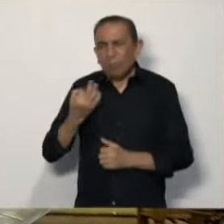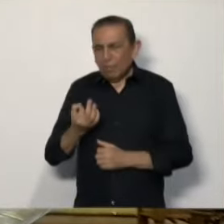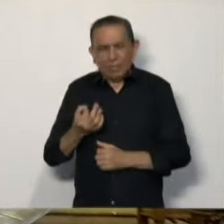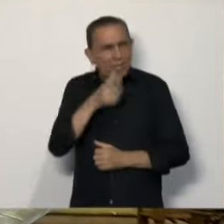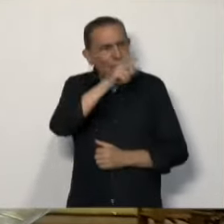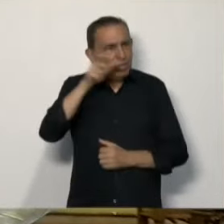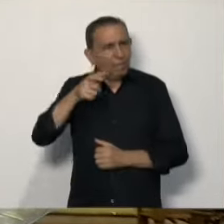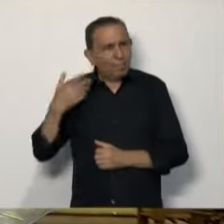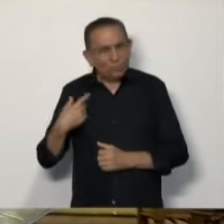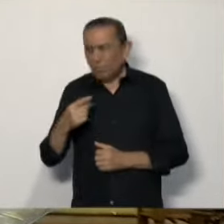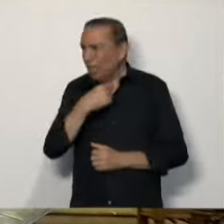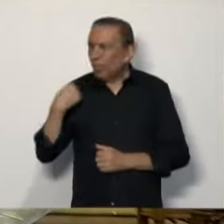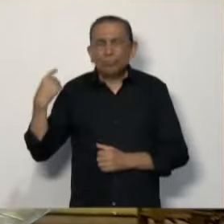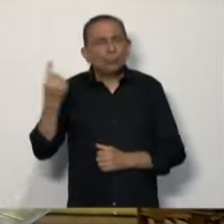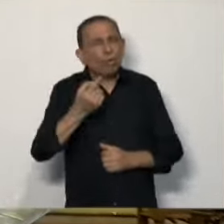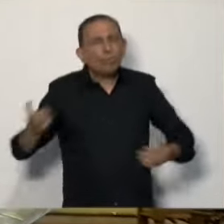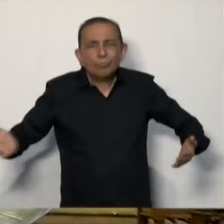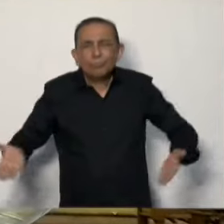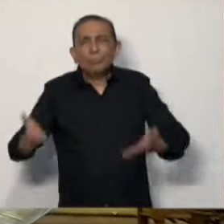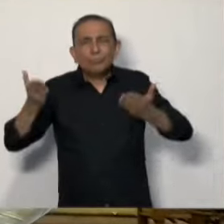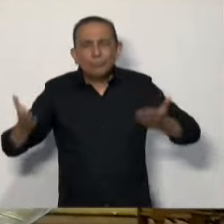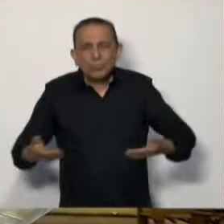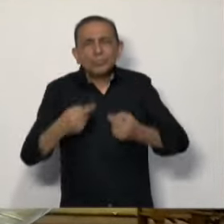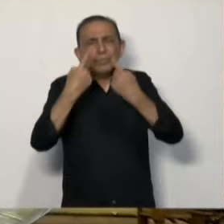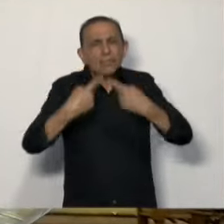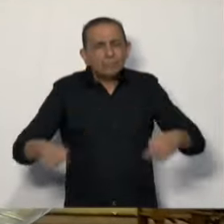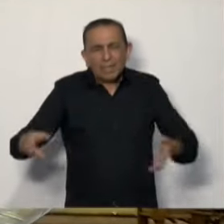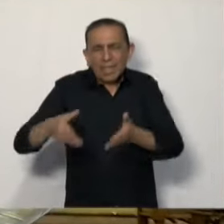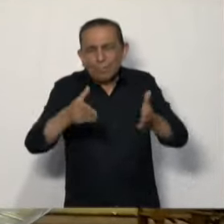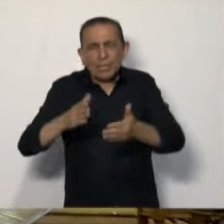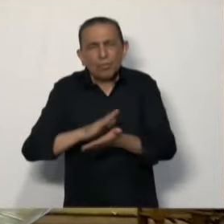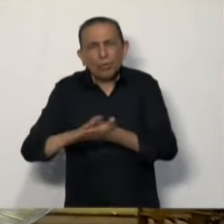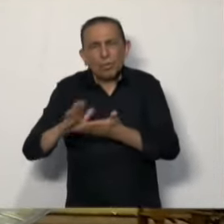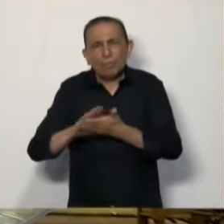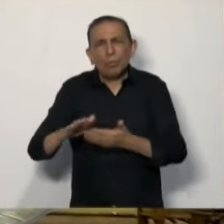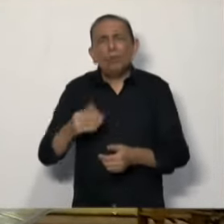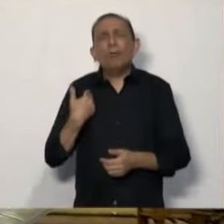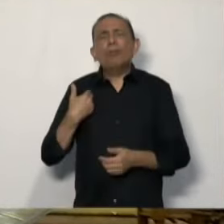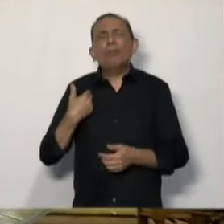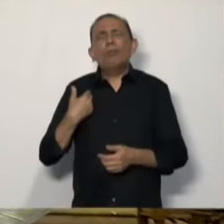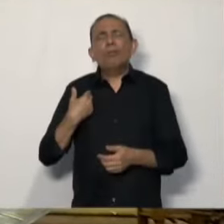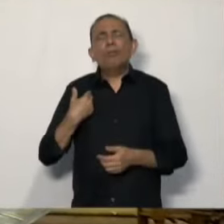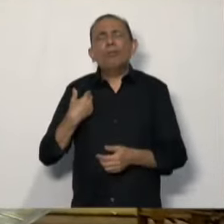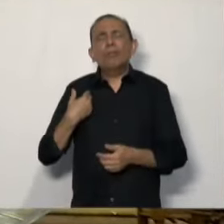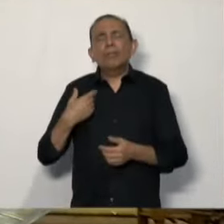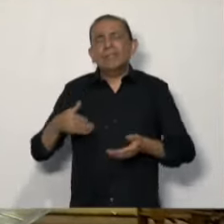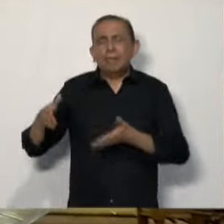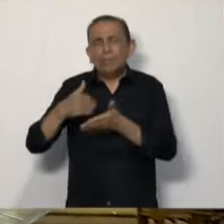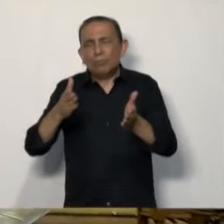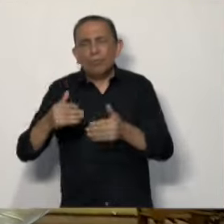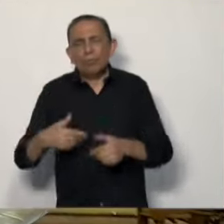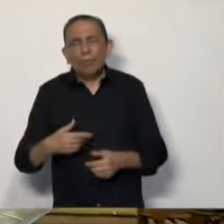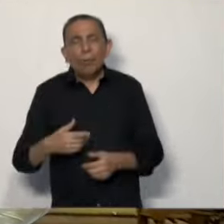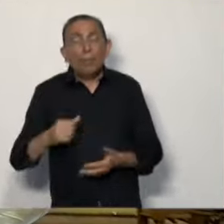y entre todo generar estructuras nuevas, como nos decía Monseñor Romero, estructuras nuevas para un país más justo